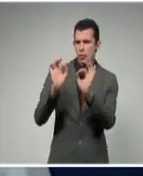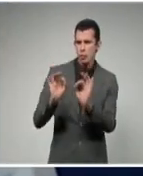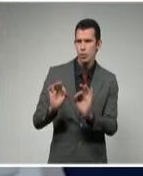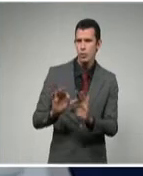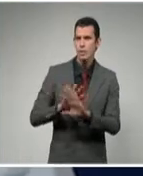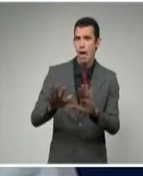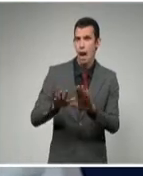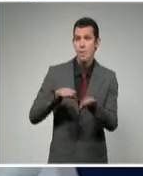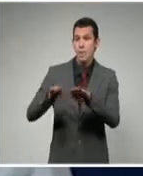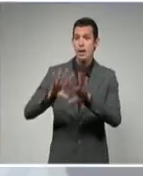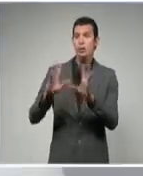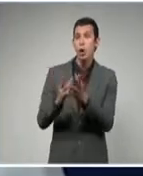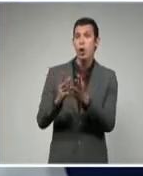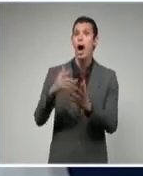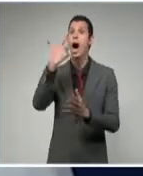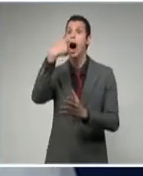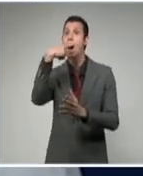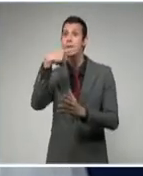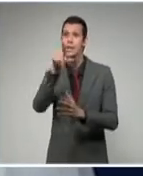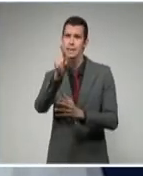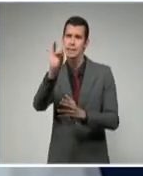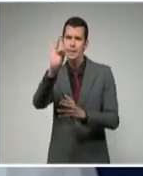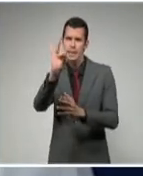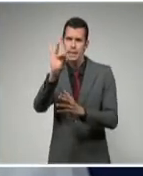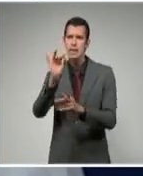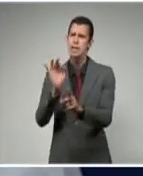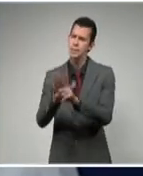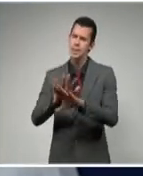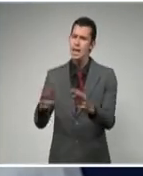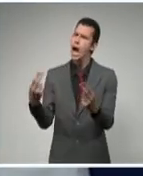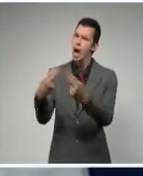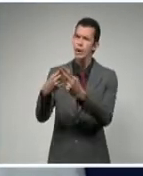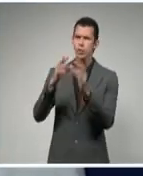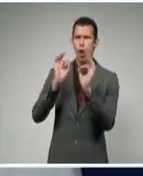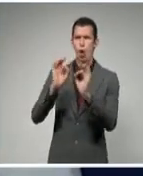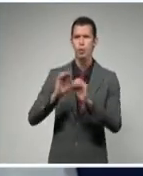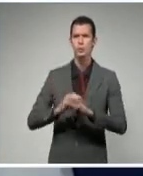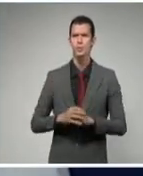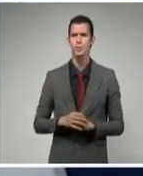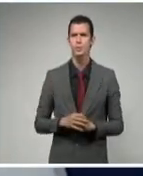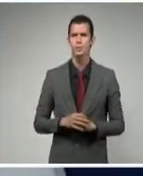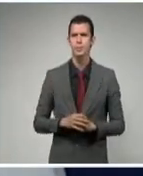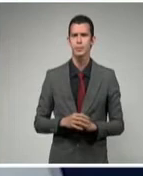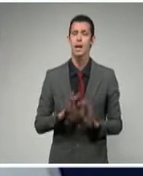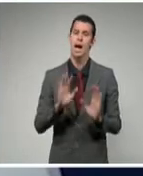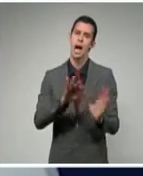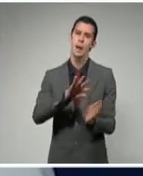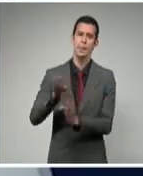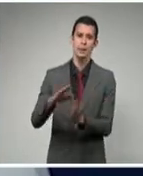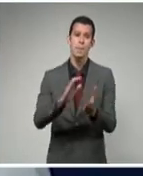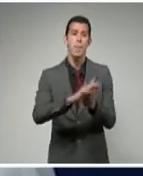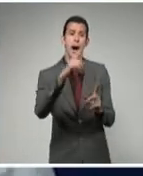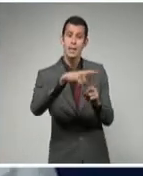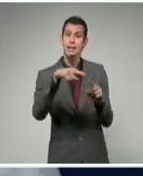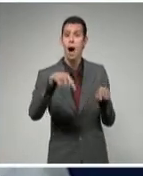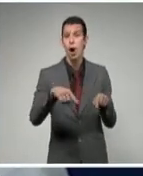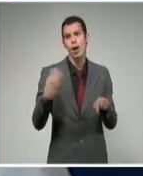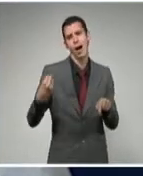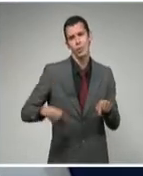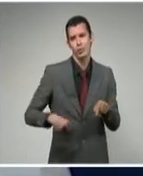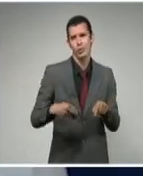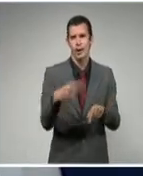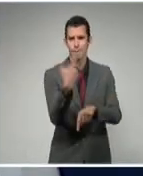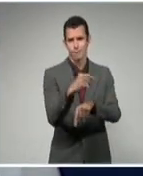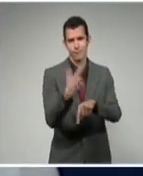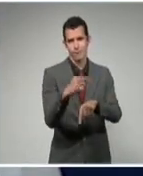del día 17, en Curazao. Para Matanzas será preparación con vista al inicio del playoff final, que comenzará el